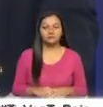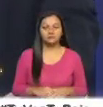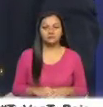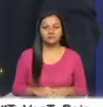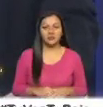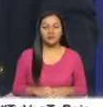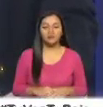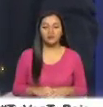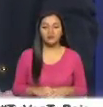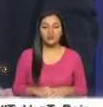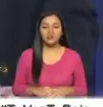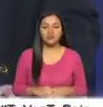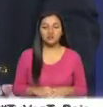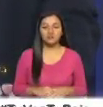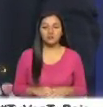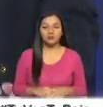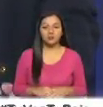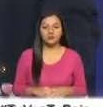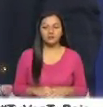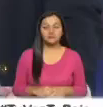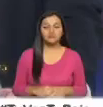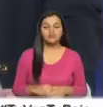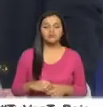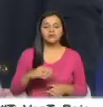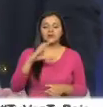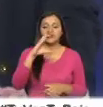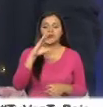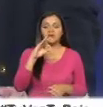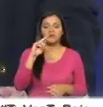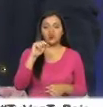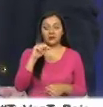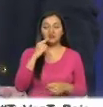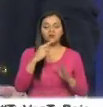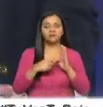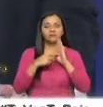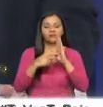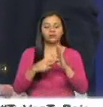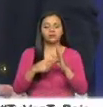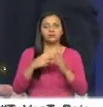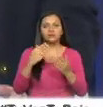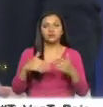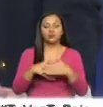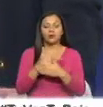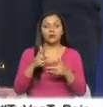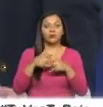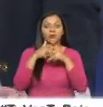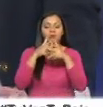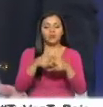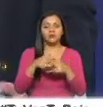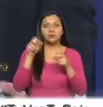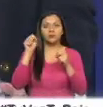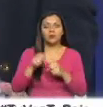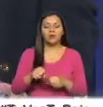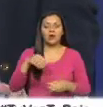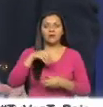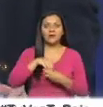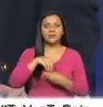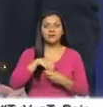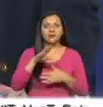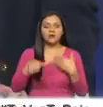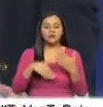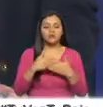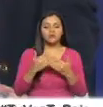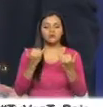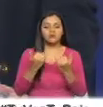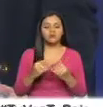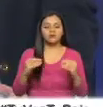En otro tema, le contamos que la Corporación Financiera Nacional presentó una nueva línea de crédito que permite a los profesionales de la